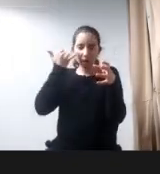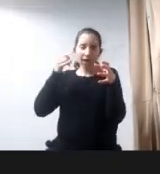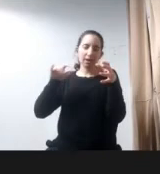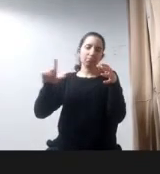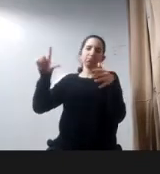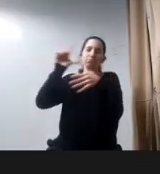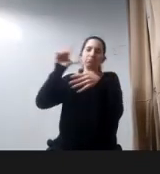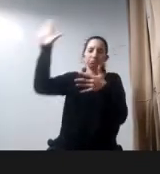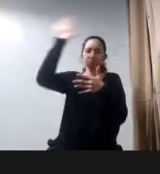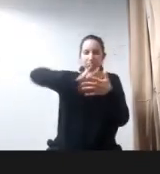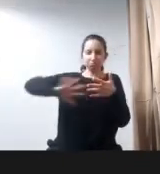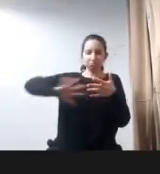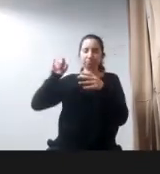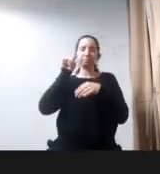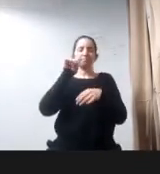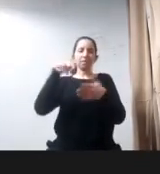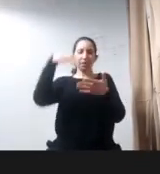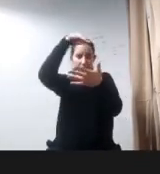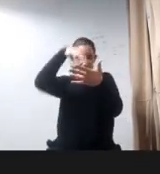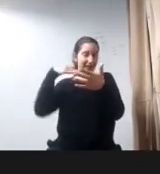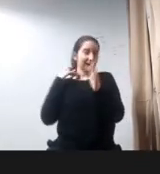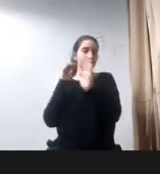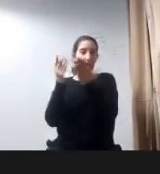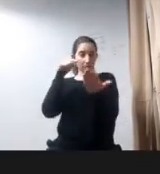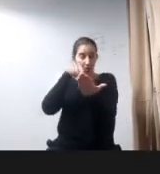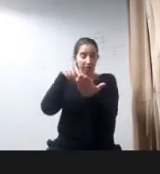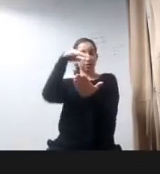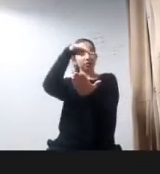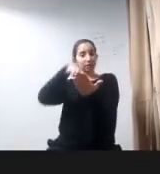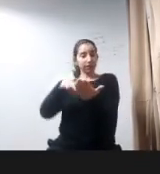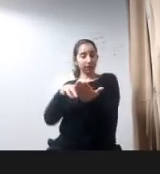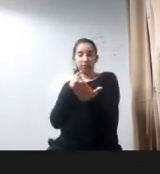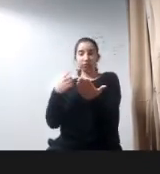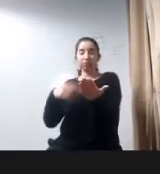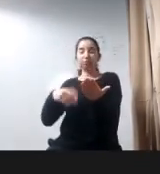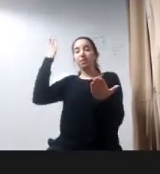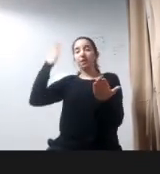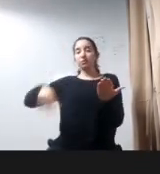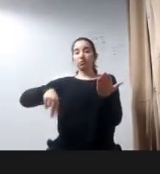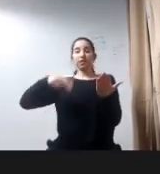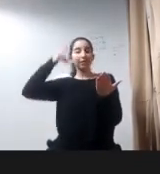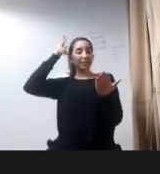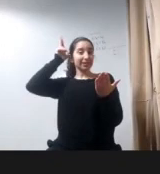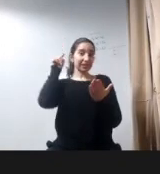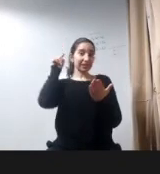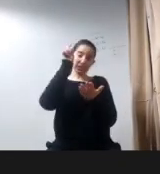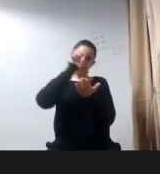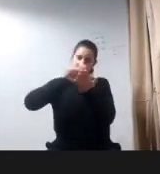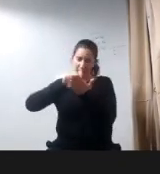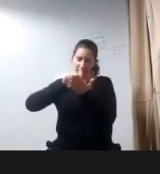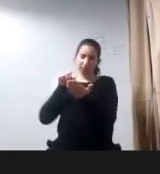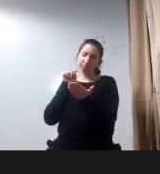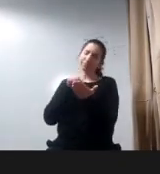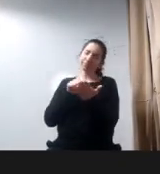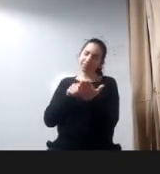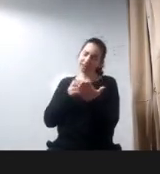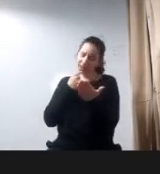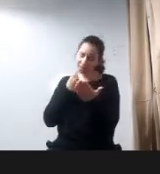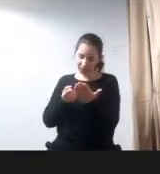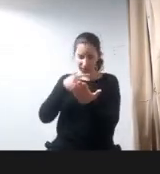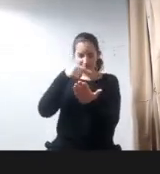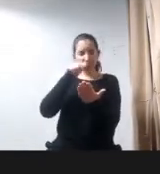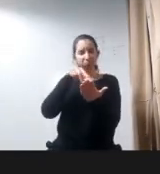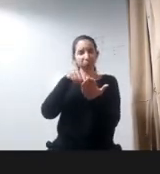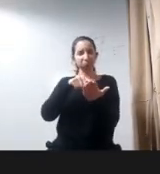Latinoamérica. Y había un texto de un escritor chileno que decía que le dolía mucho a